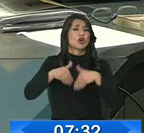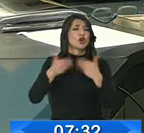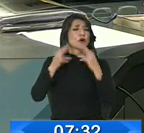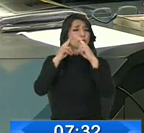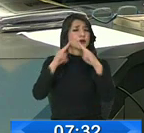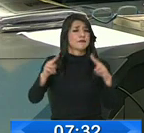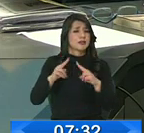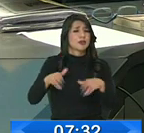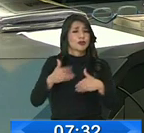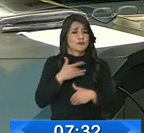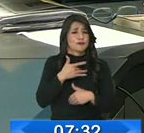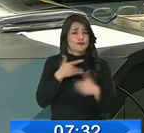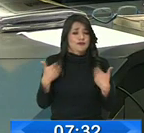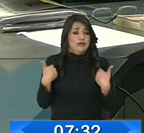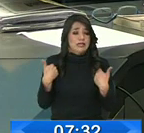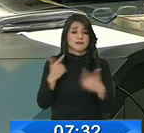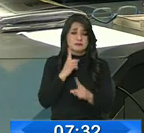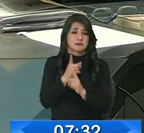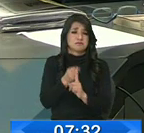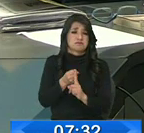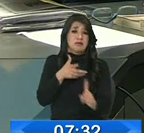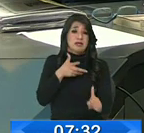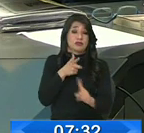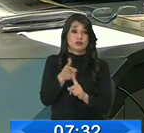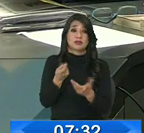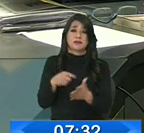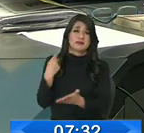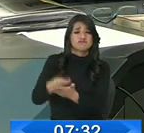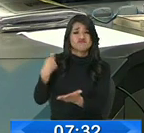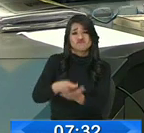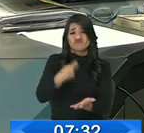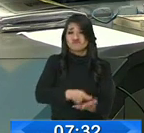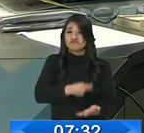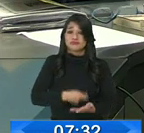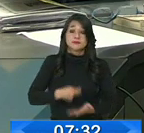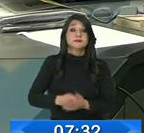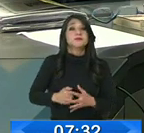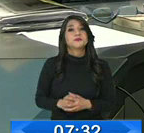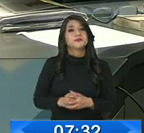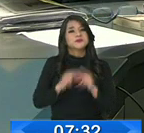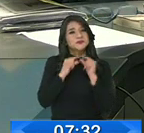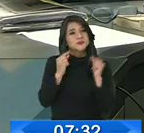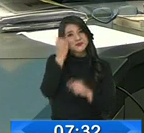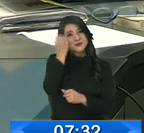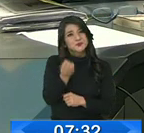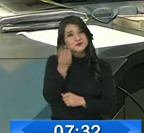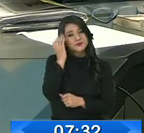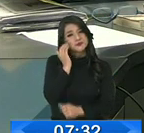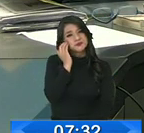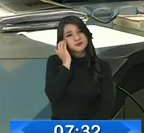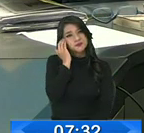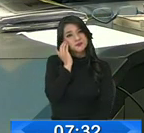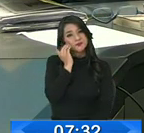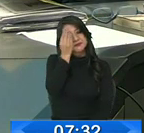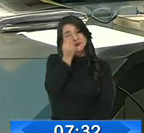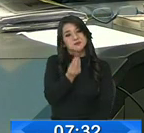sin embargo el mundo del consumismo sigue adelante? Padre Fernández, muy buen día. Buenos